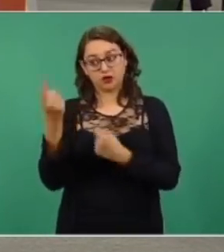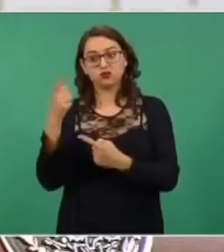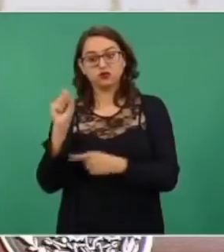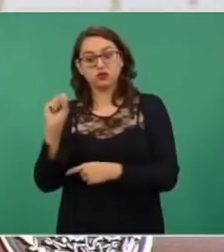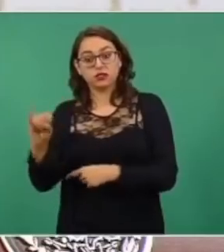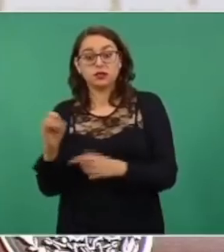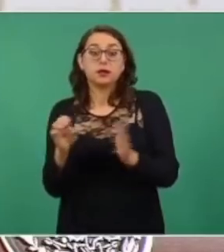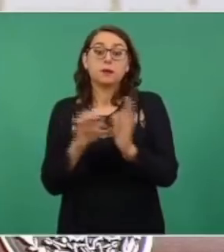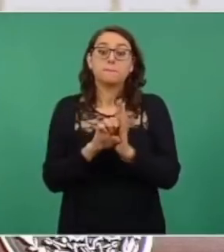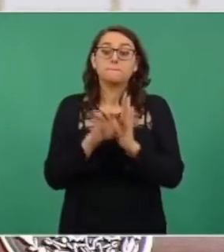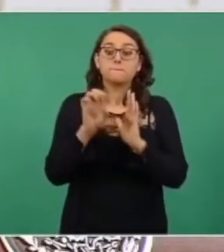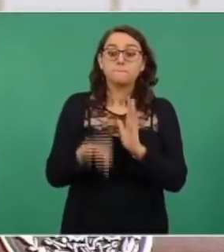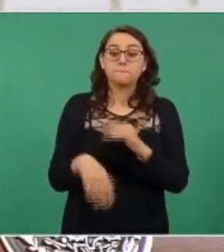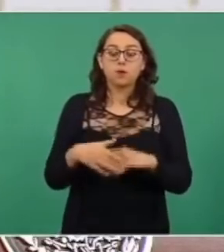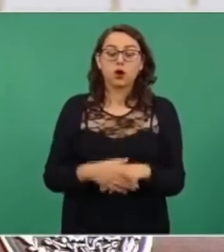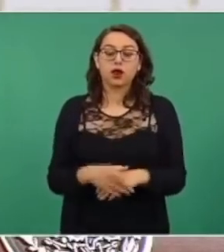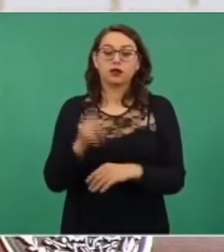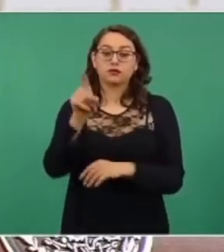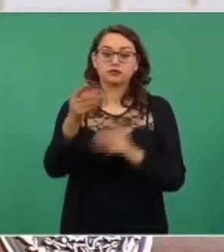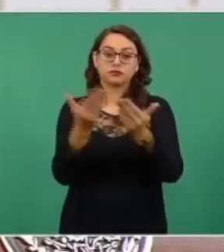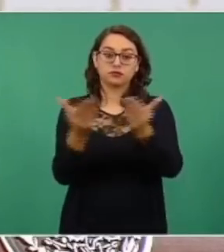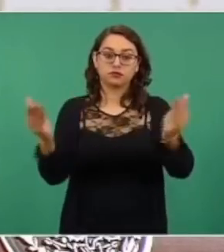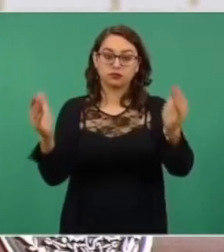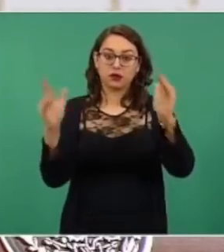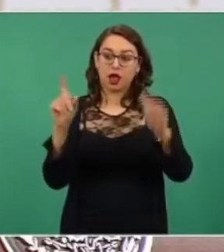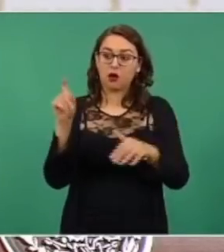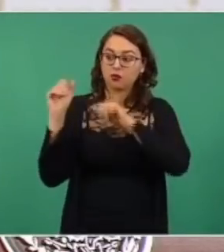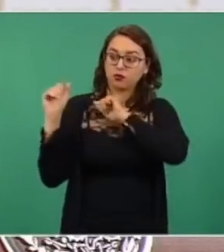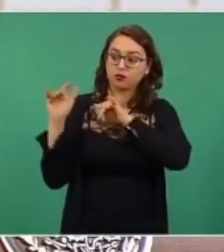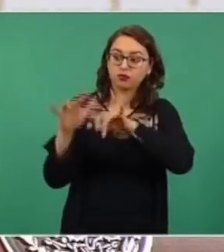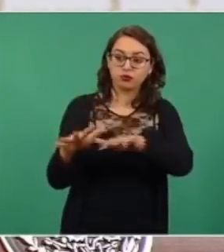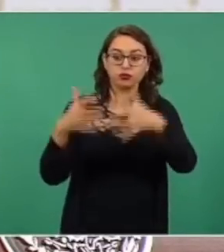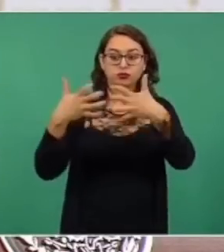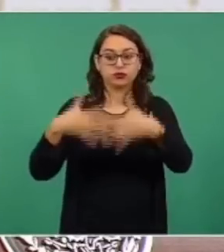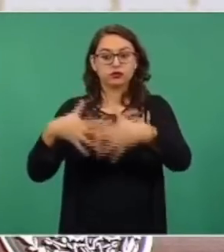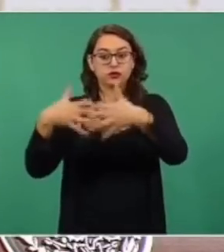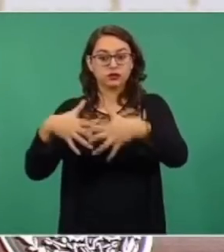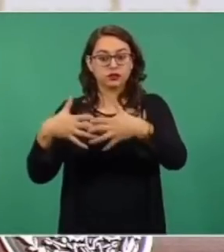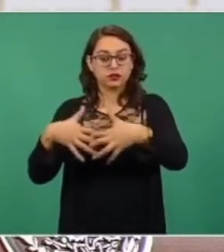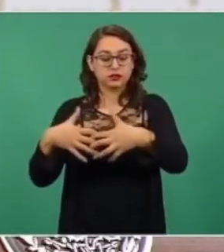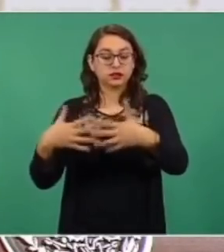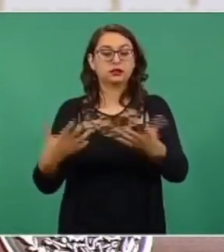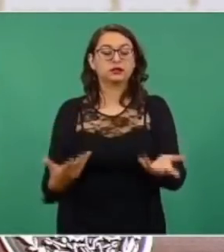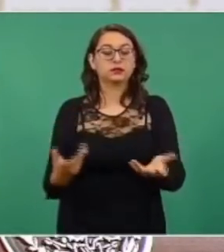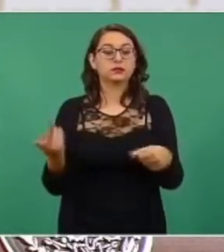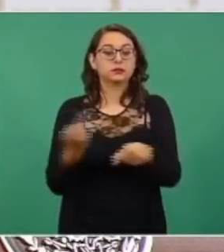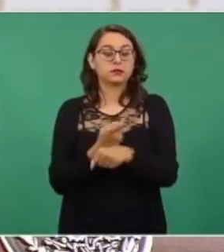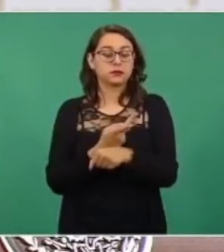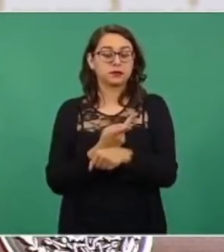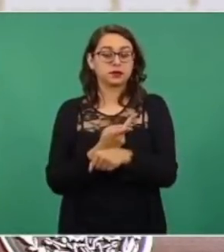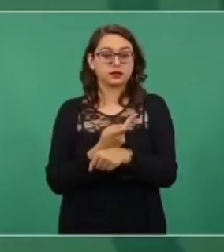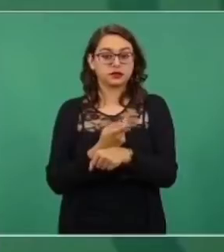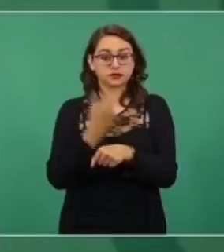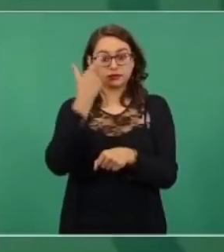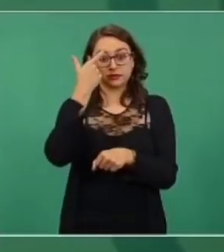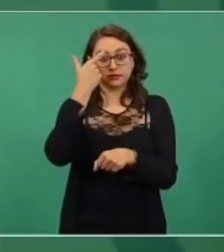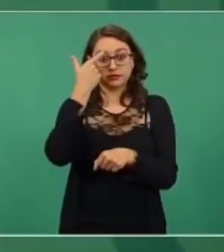operación de la presa de Necaxa. que